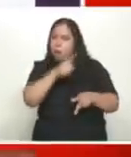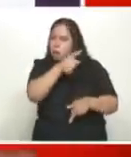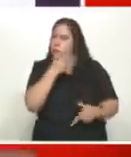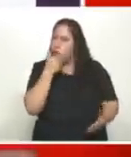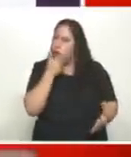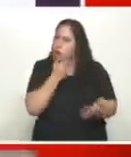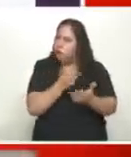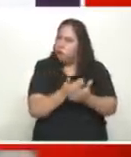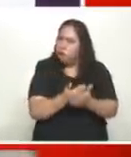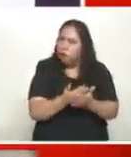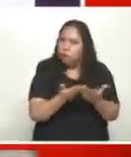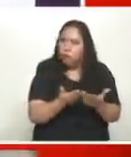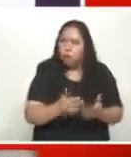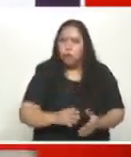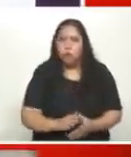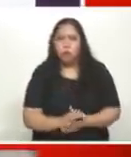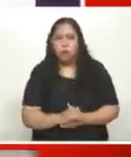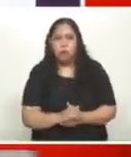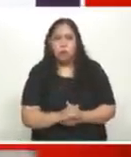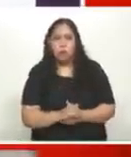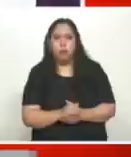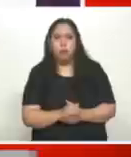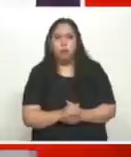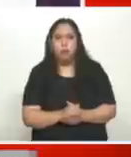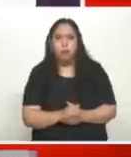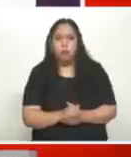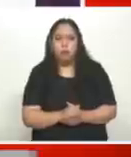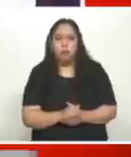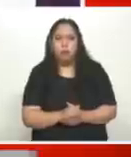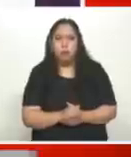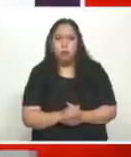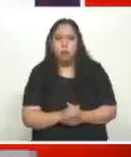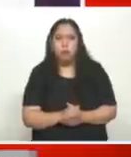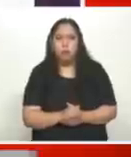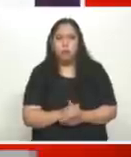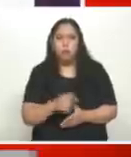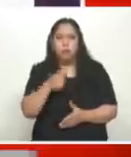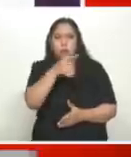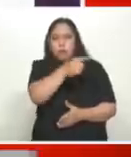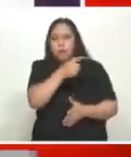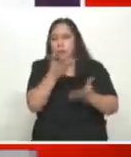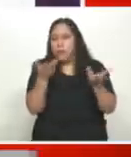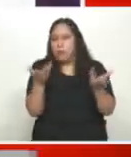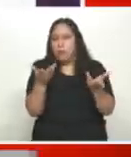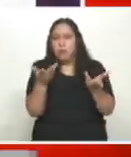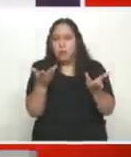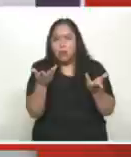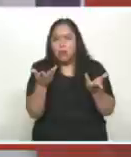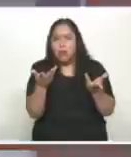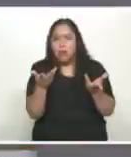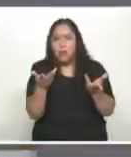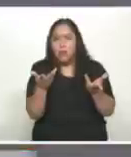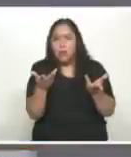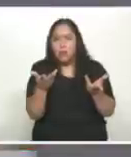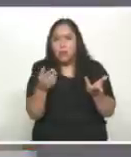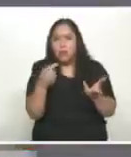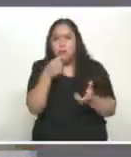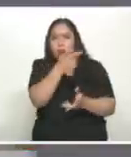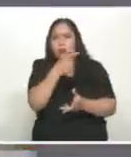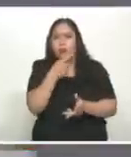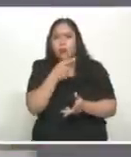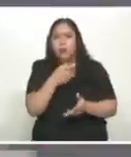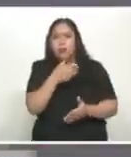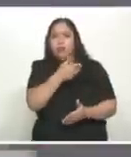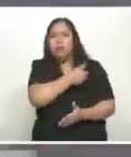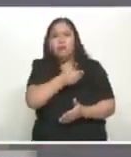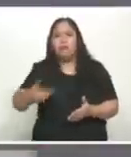Cuando él aspiró a la presidencia del Congreso, apoyado por Xiomara, se dijo que no iba a responder ante